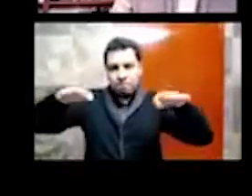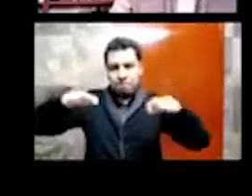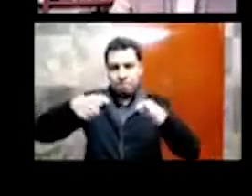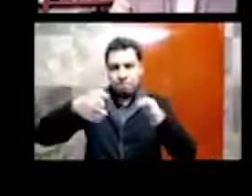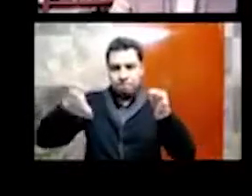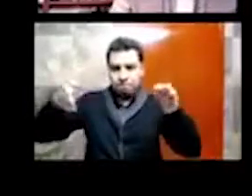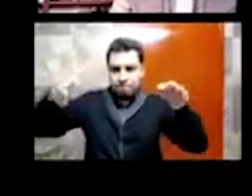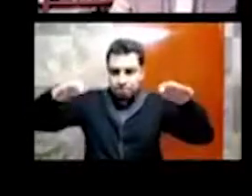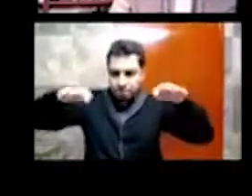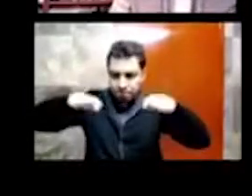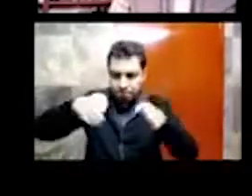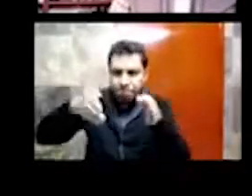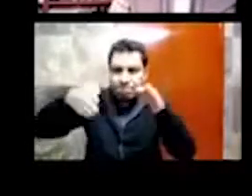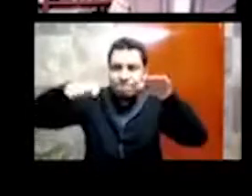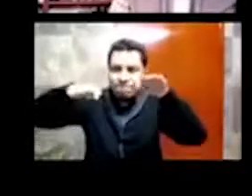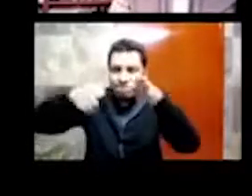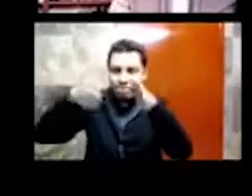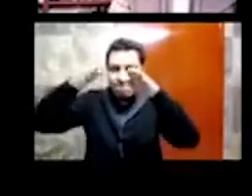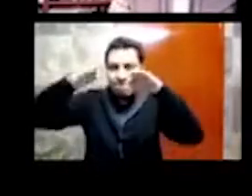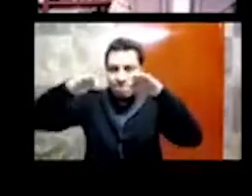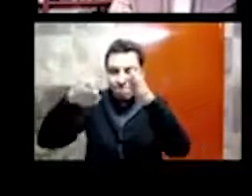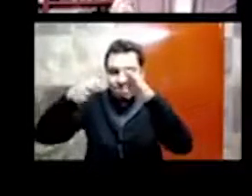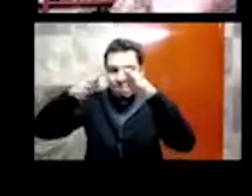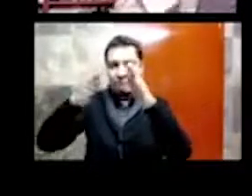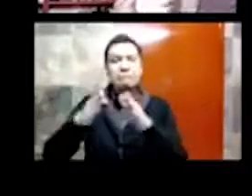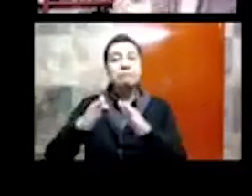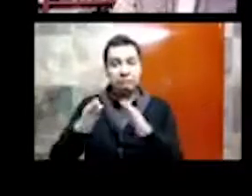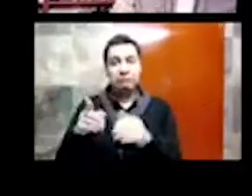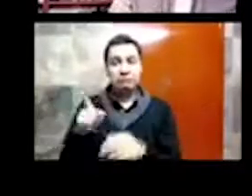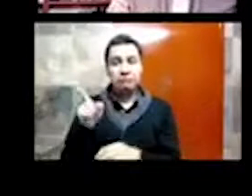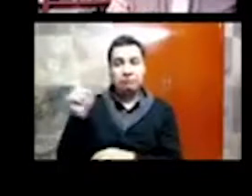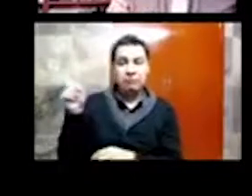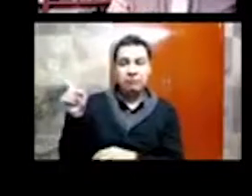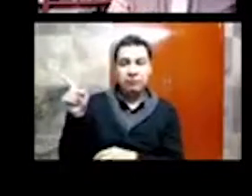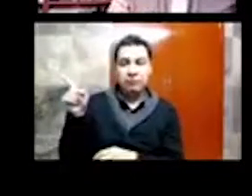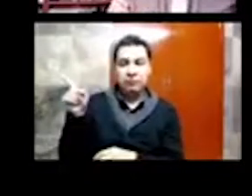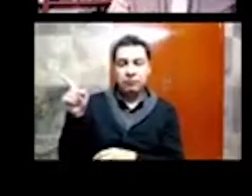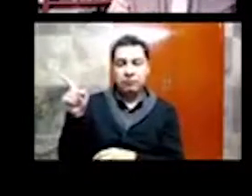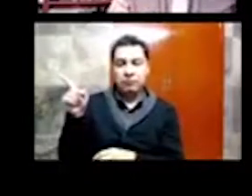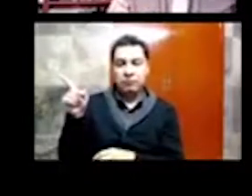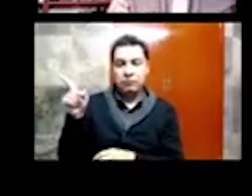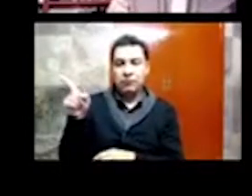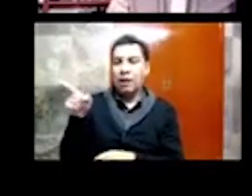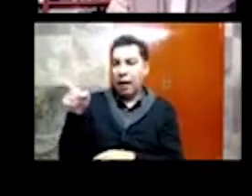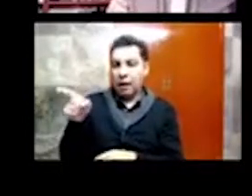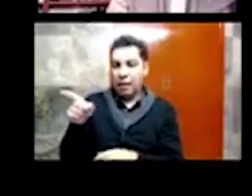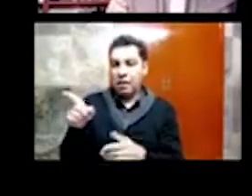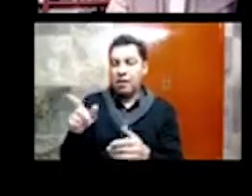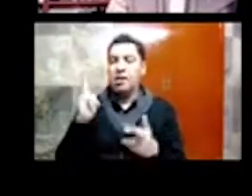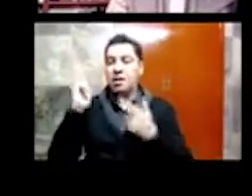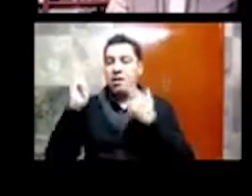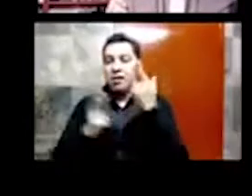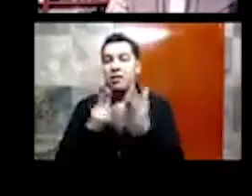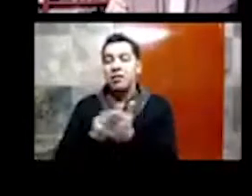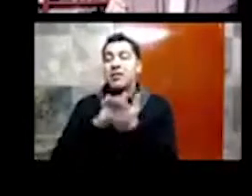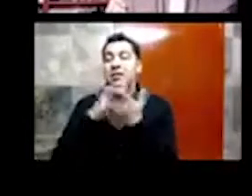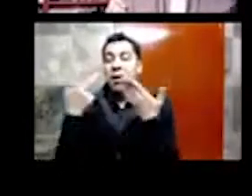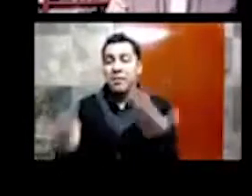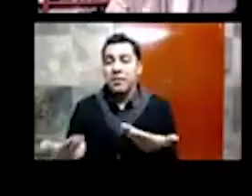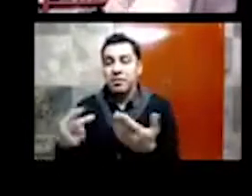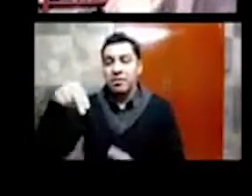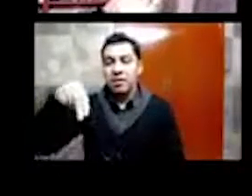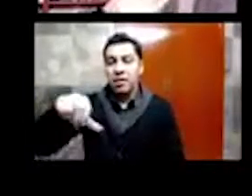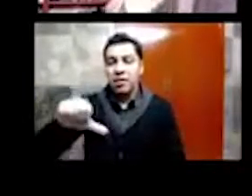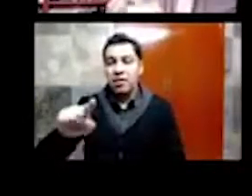dimensiones colosales, ¿no?, al grado que en esta imagen de National Geographic se percibe,